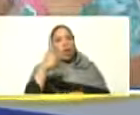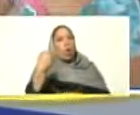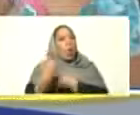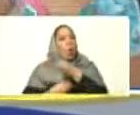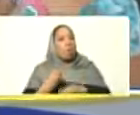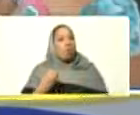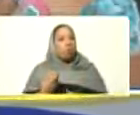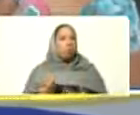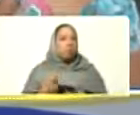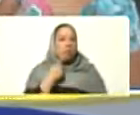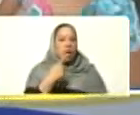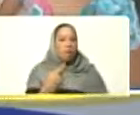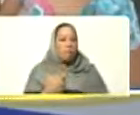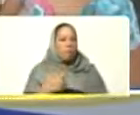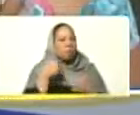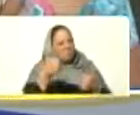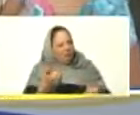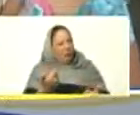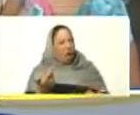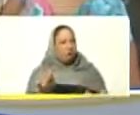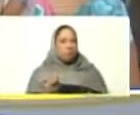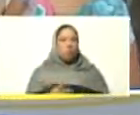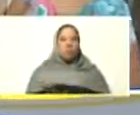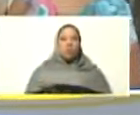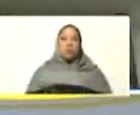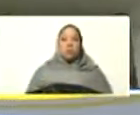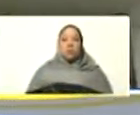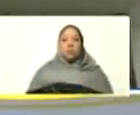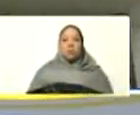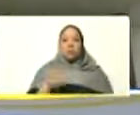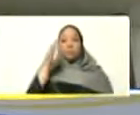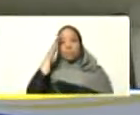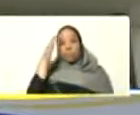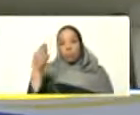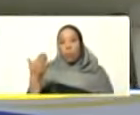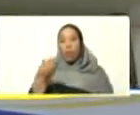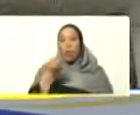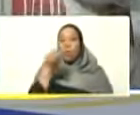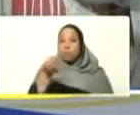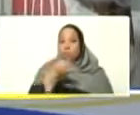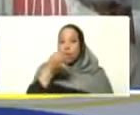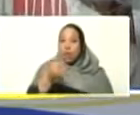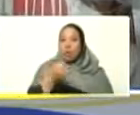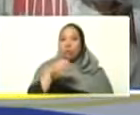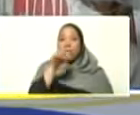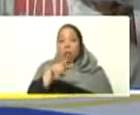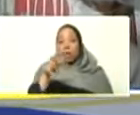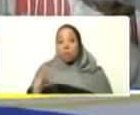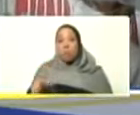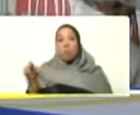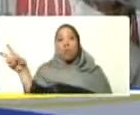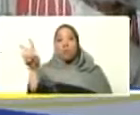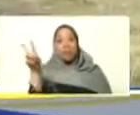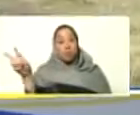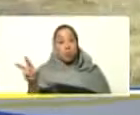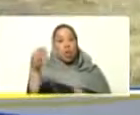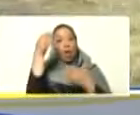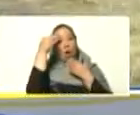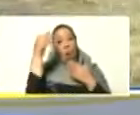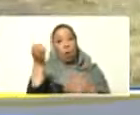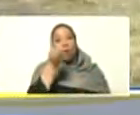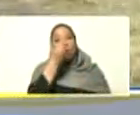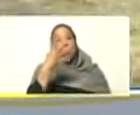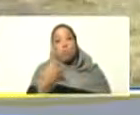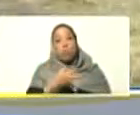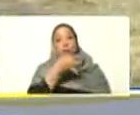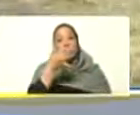favor? Bueno, buenas tardes, presidente, a todos los presentes, al pueblo de Venezuela. Primeramente yo